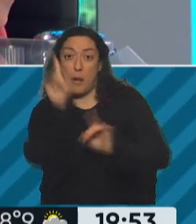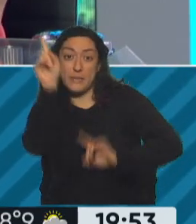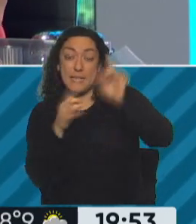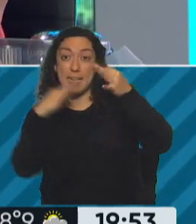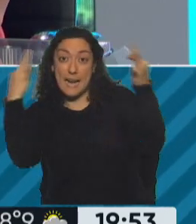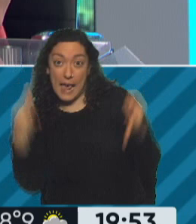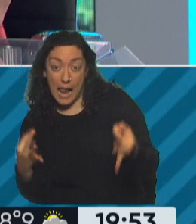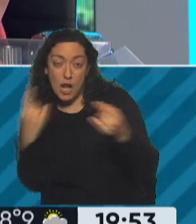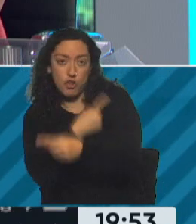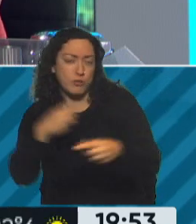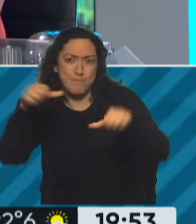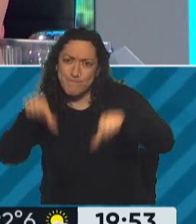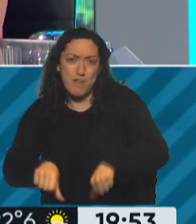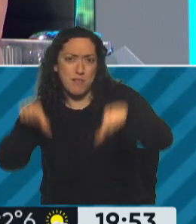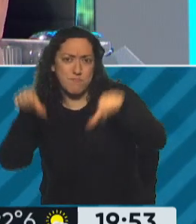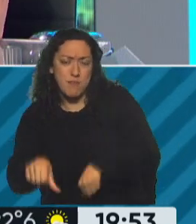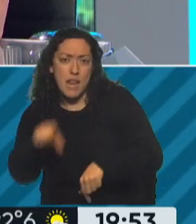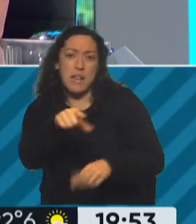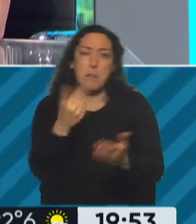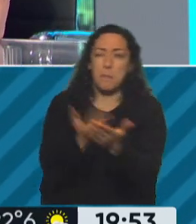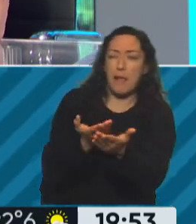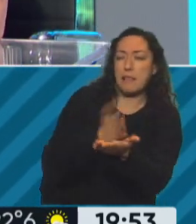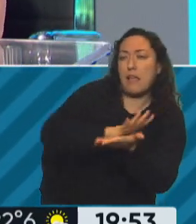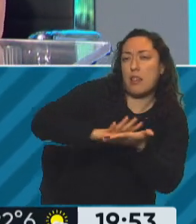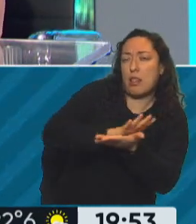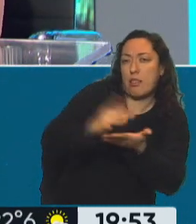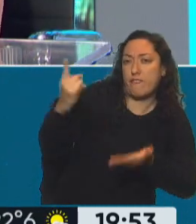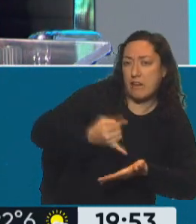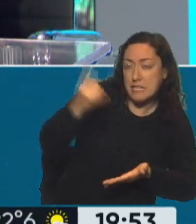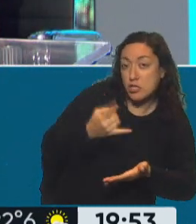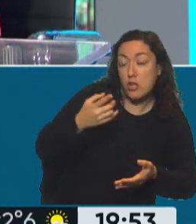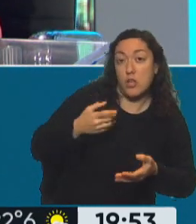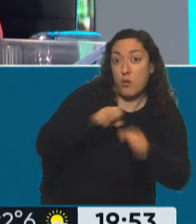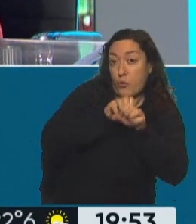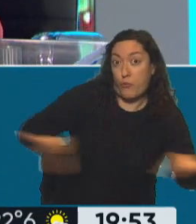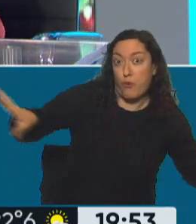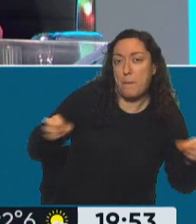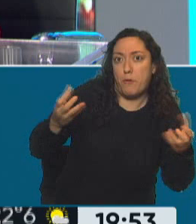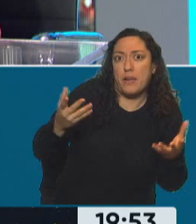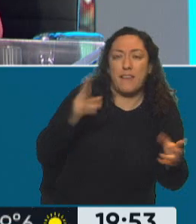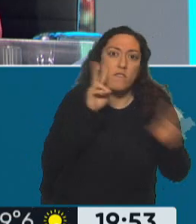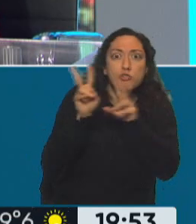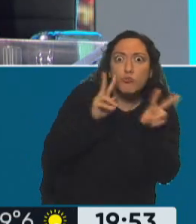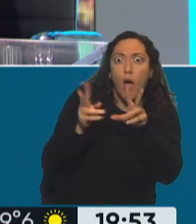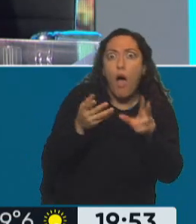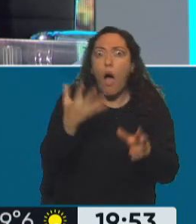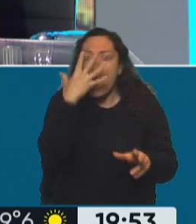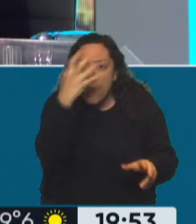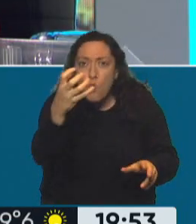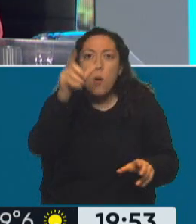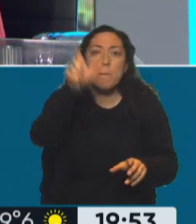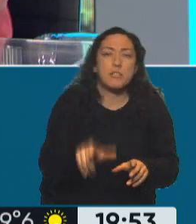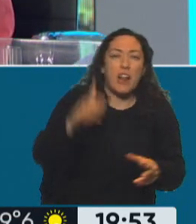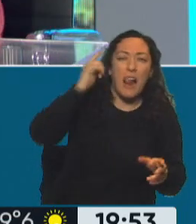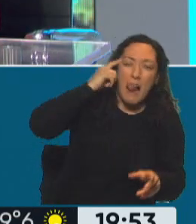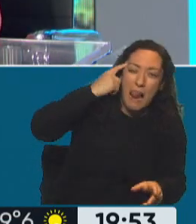es hay cosas que no están funcionando, plantea una falsa solución y tiene un montón de reproducciones porque es atractivo visualmente y es un tipo que está medio